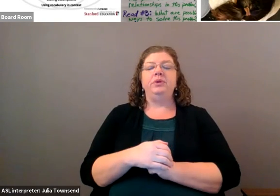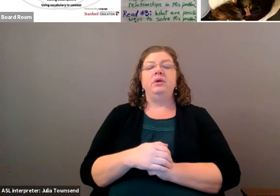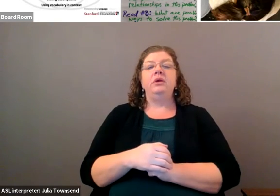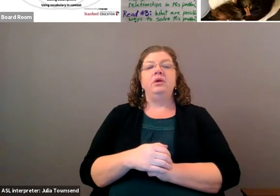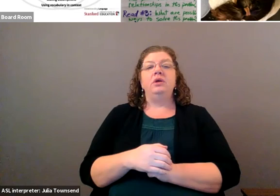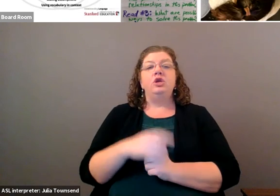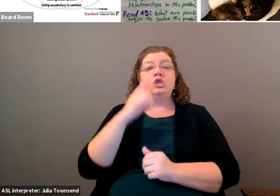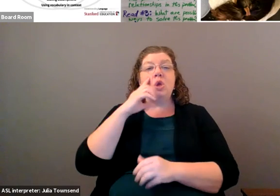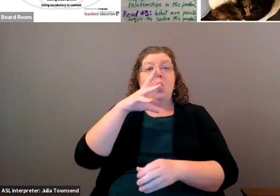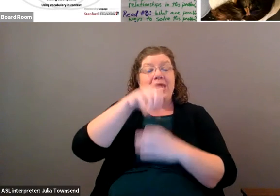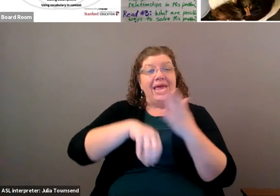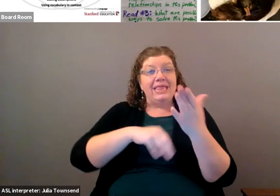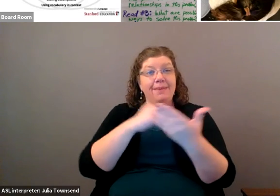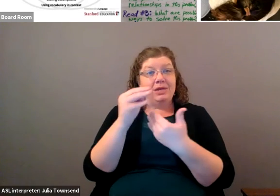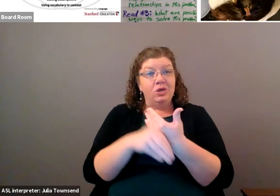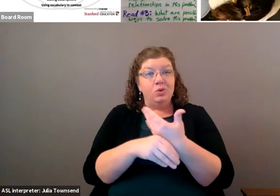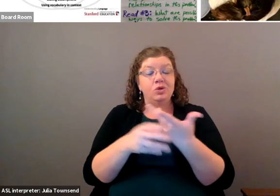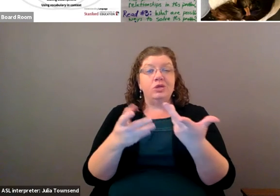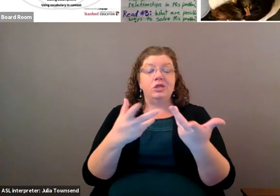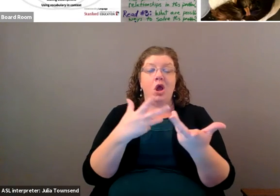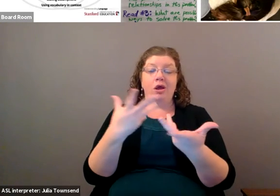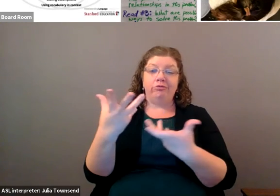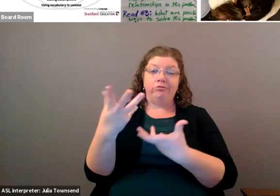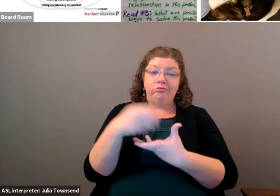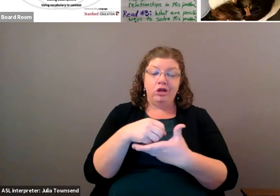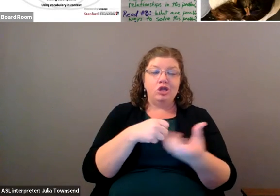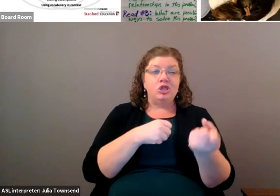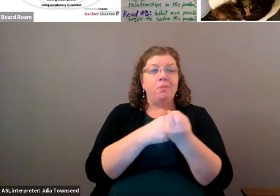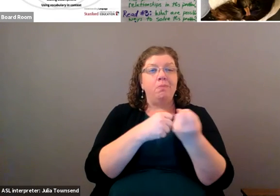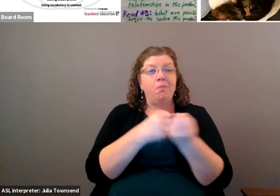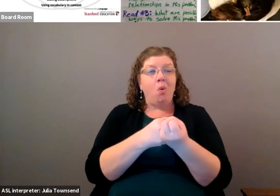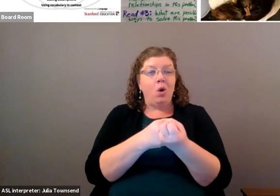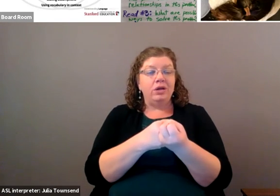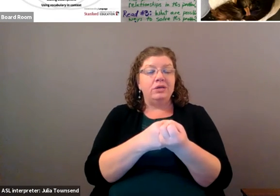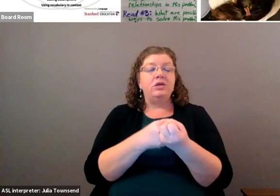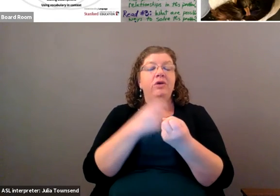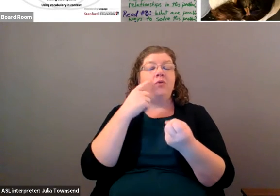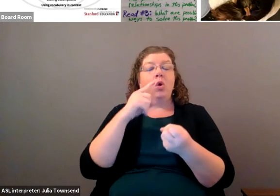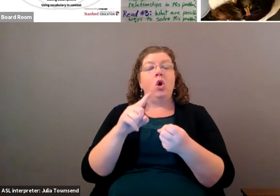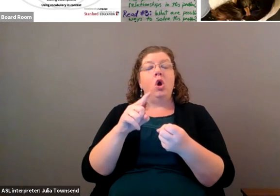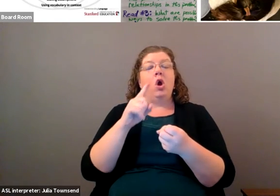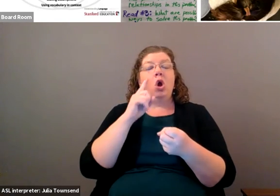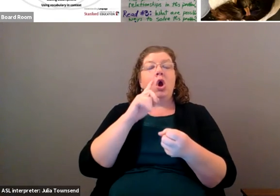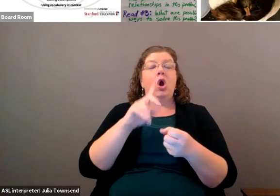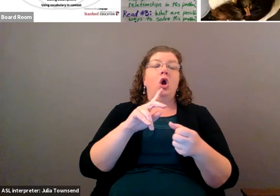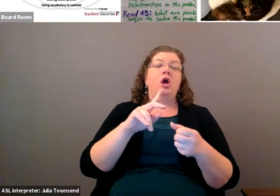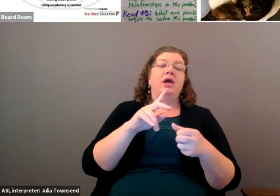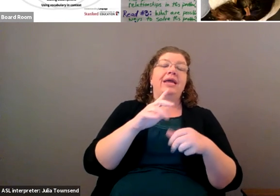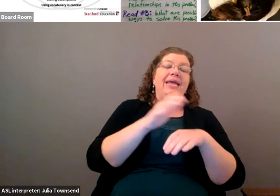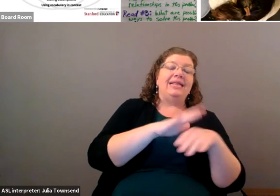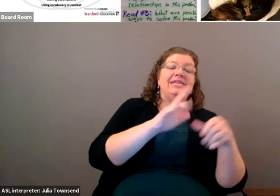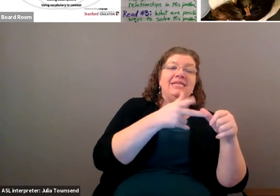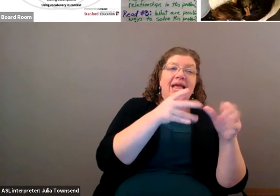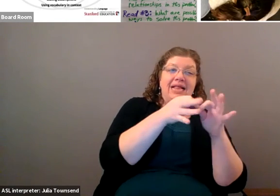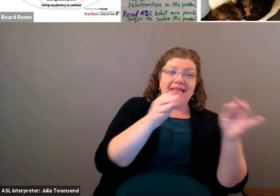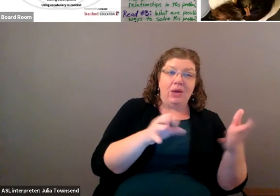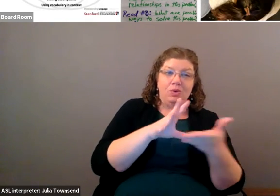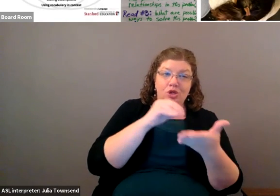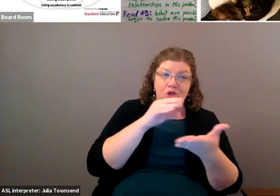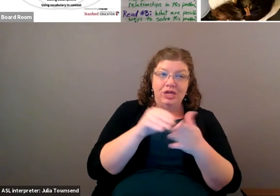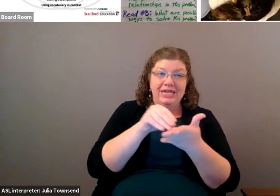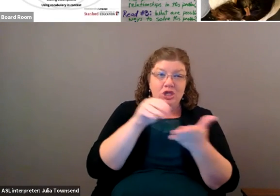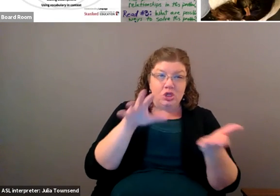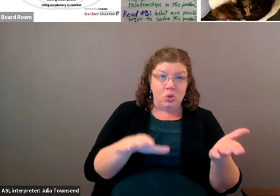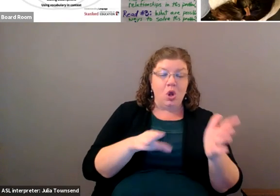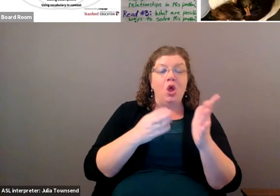matemáticas. Entonces, en estos materiales tenemos apoyos para los estudiantes multilingües por medio